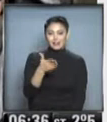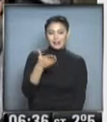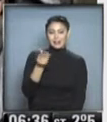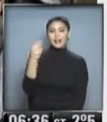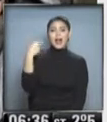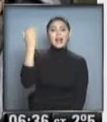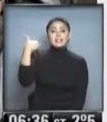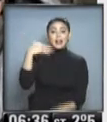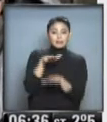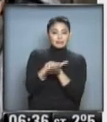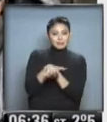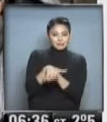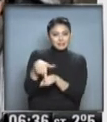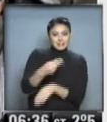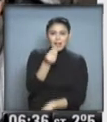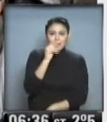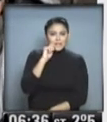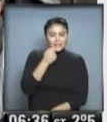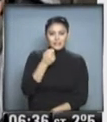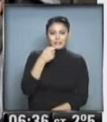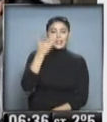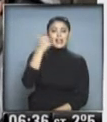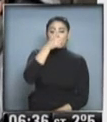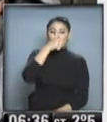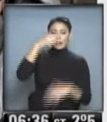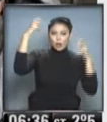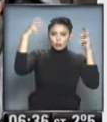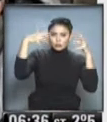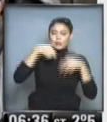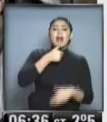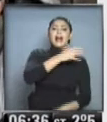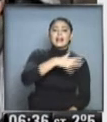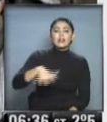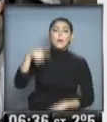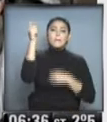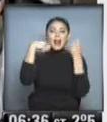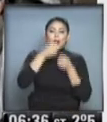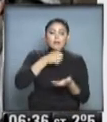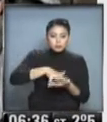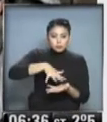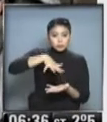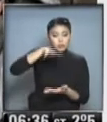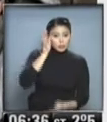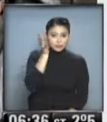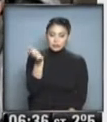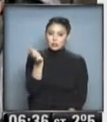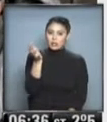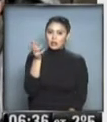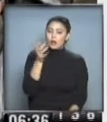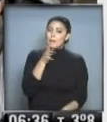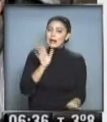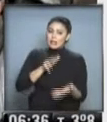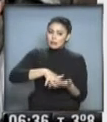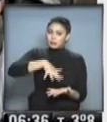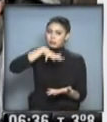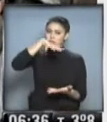familia ayer. Conmigo, es un domingo lluvioso, dice, el río Paraguay está subiendo, más de lo deseado, el fantasma de la creciente